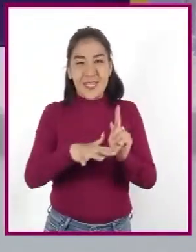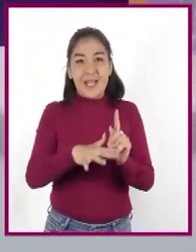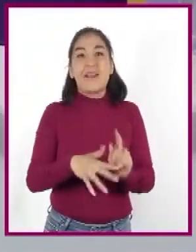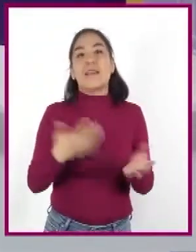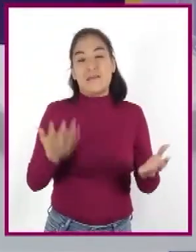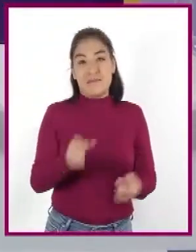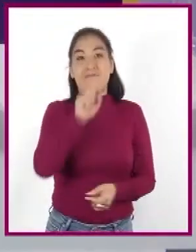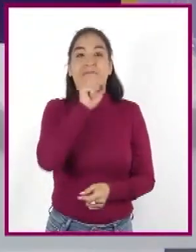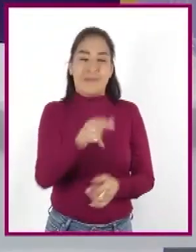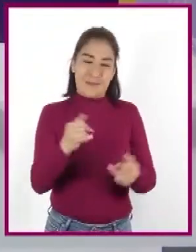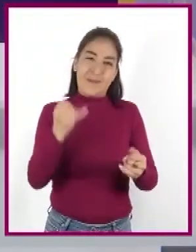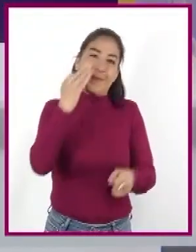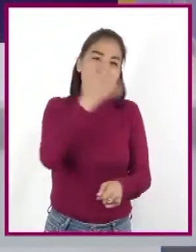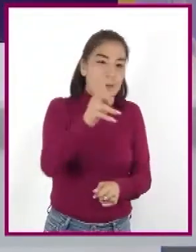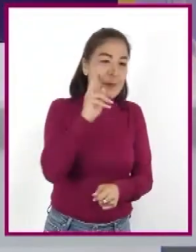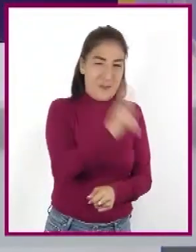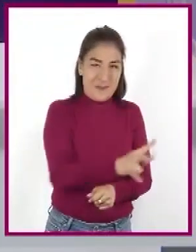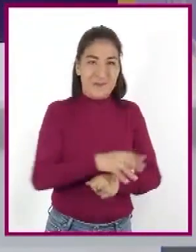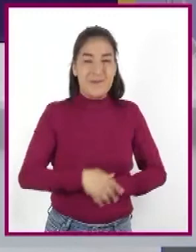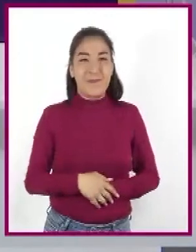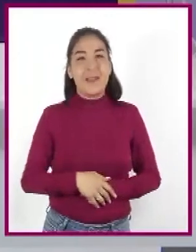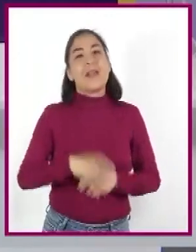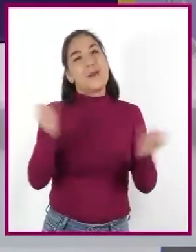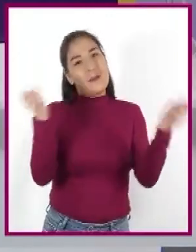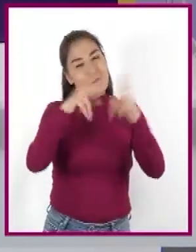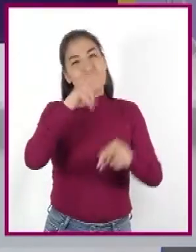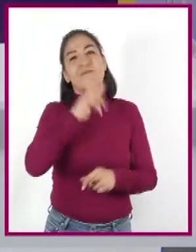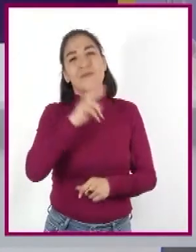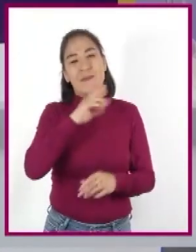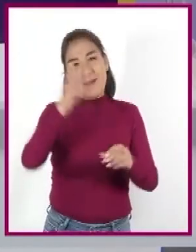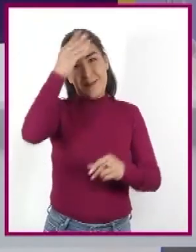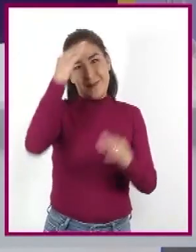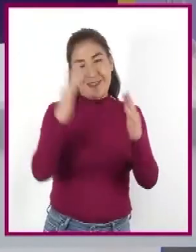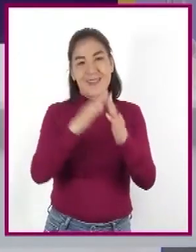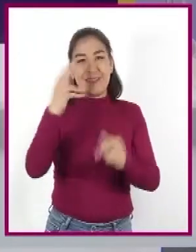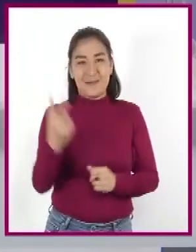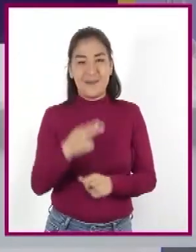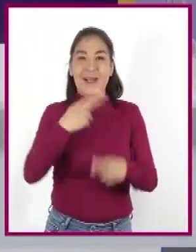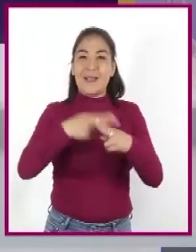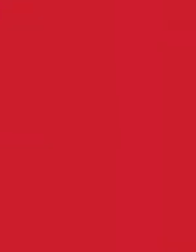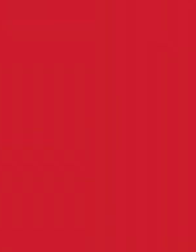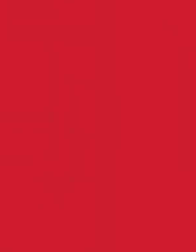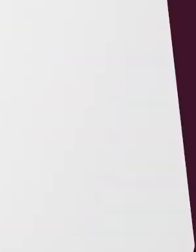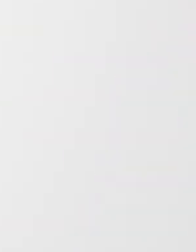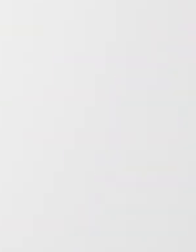que nos vemos pronto aquí en Aprende en Casa 2. Hasta la próxima.